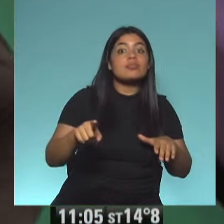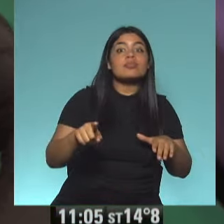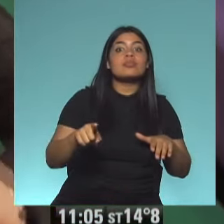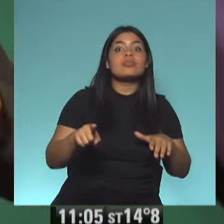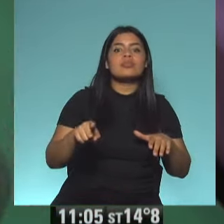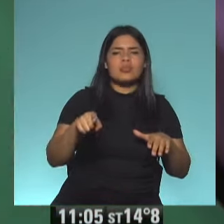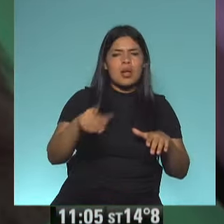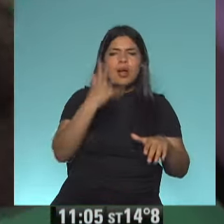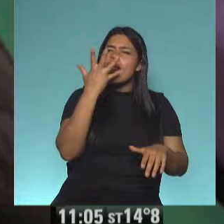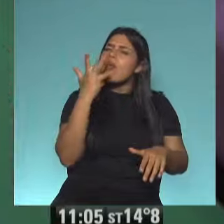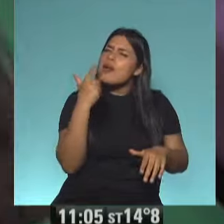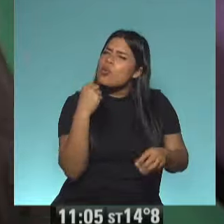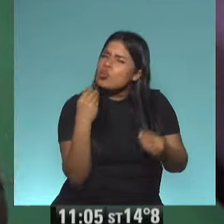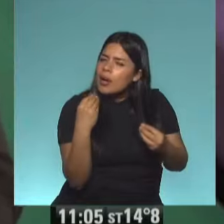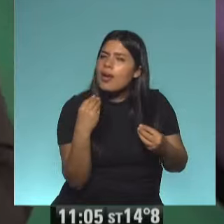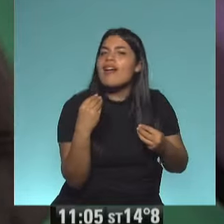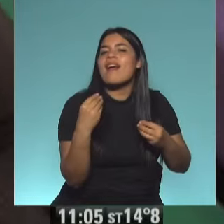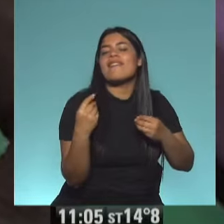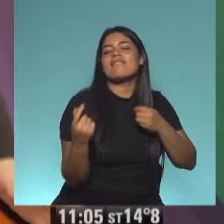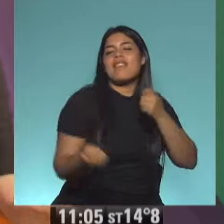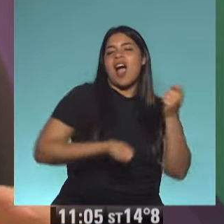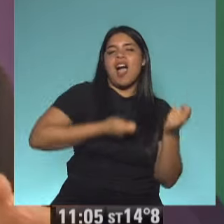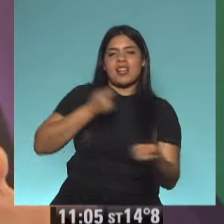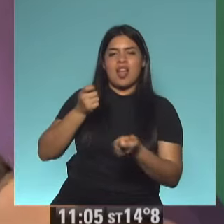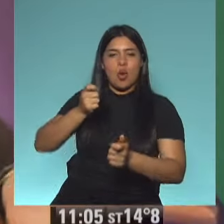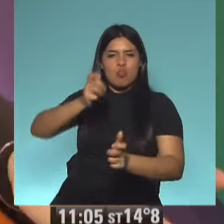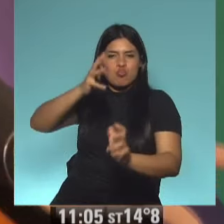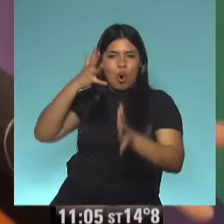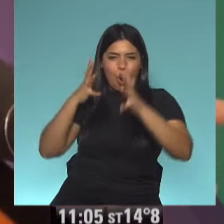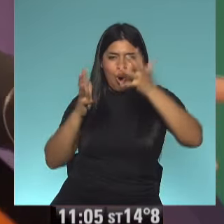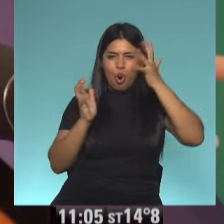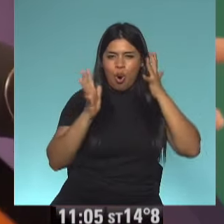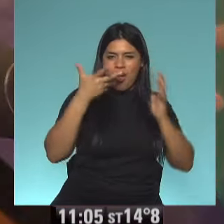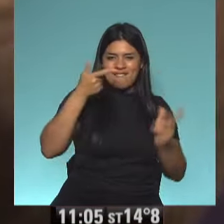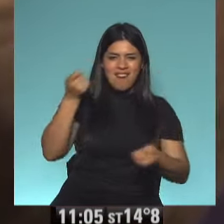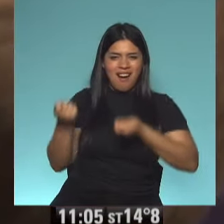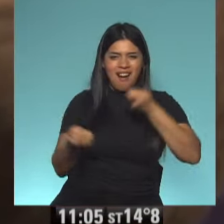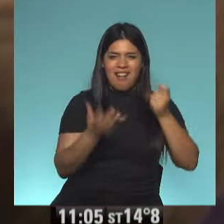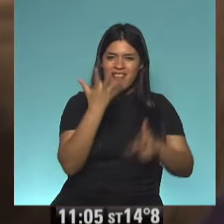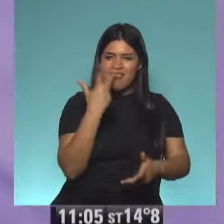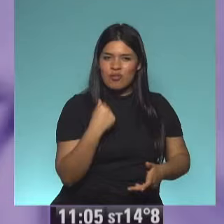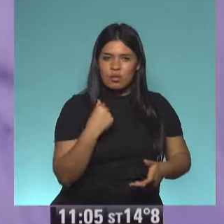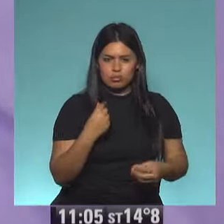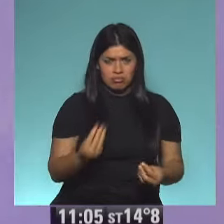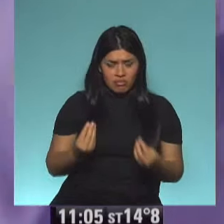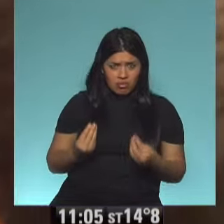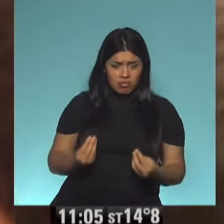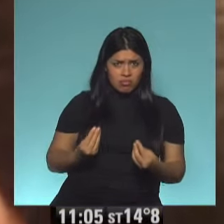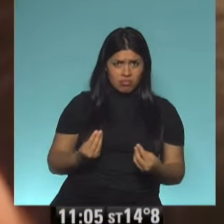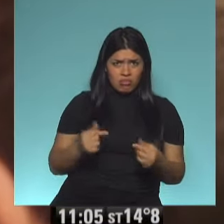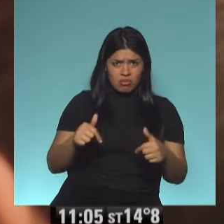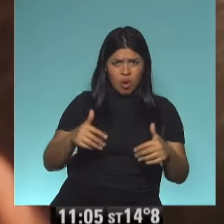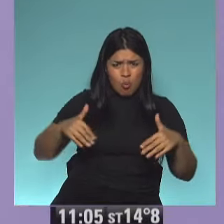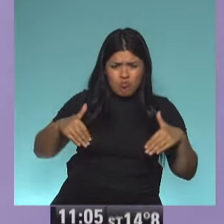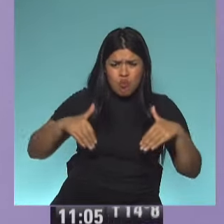Le gusta bailar la murga. ¿Pero cómo? ¿Este no es el monstruo